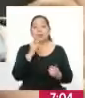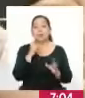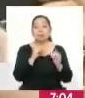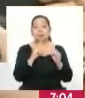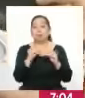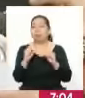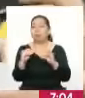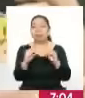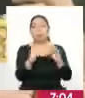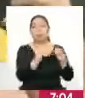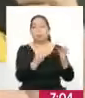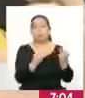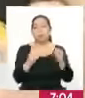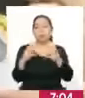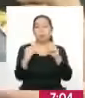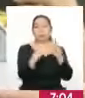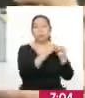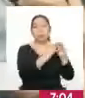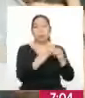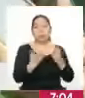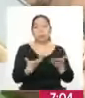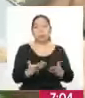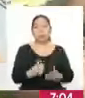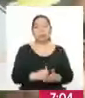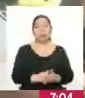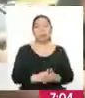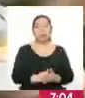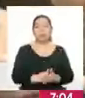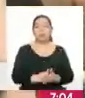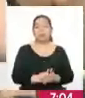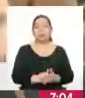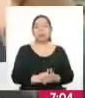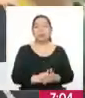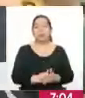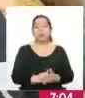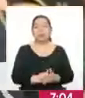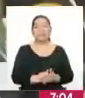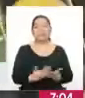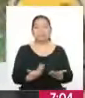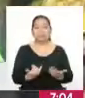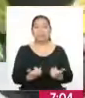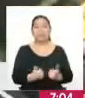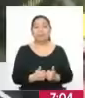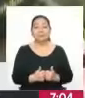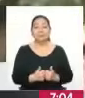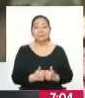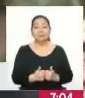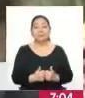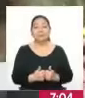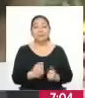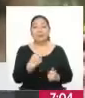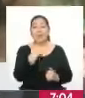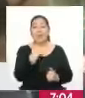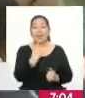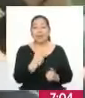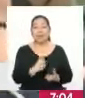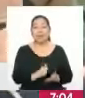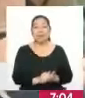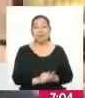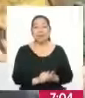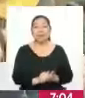Claudia Pamela con ustedes. En Cate de Noticias. ¿Me escuchar? Me escucho. Bueno, entonces, algunas de las declaraciones que